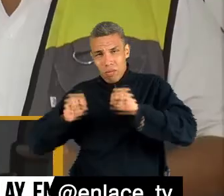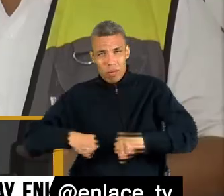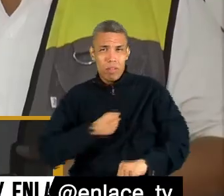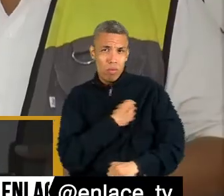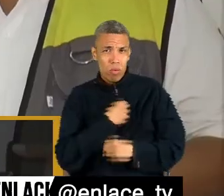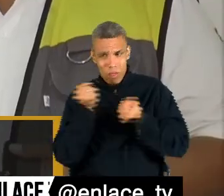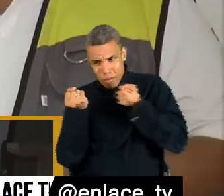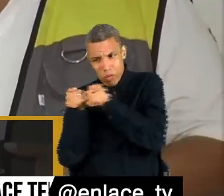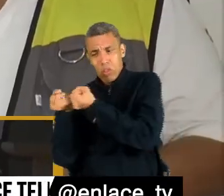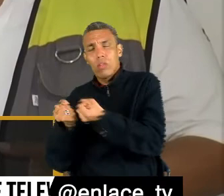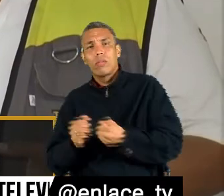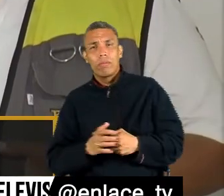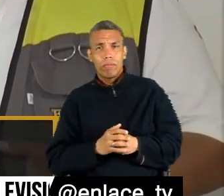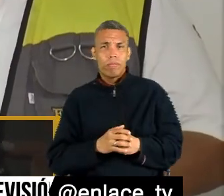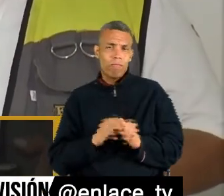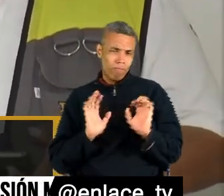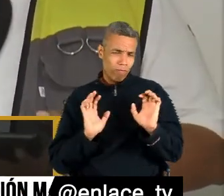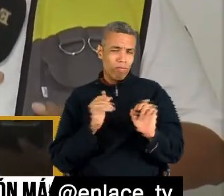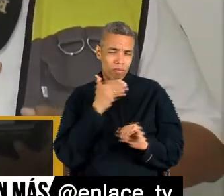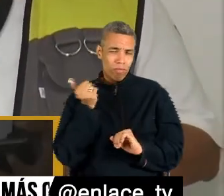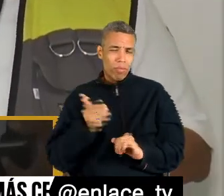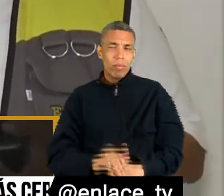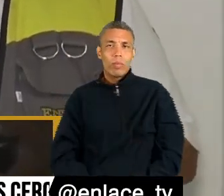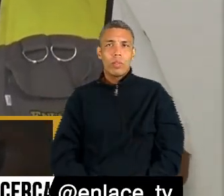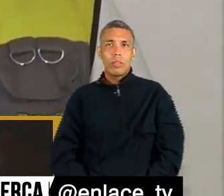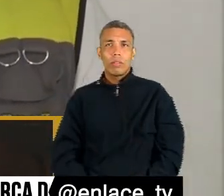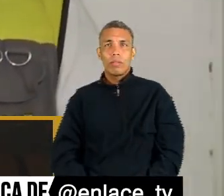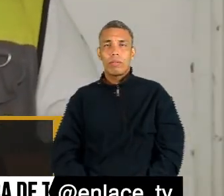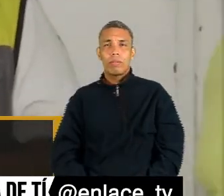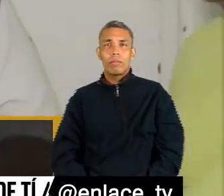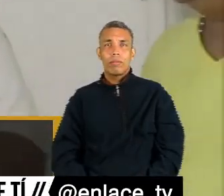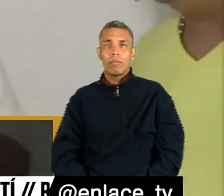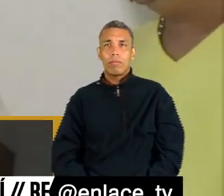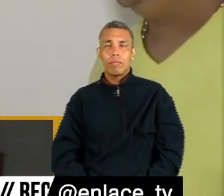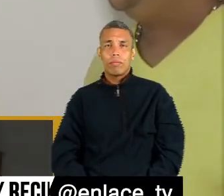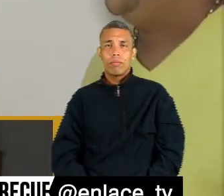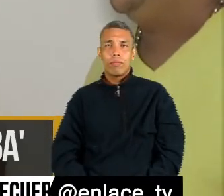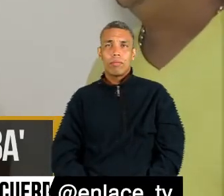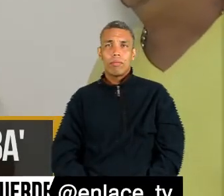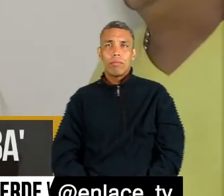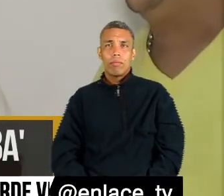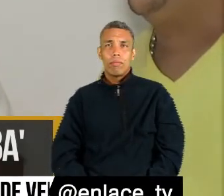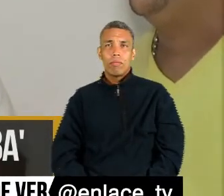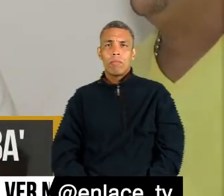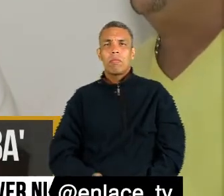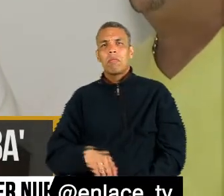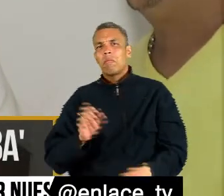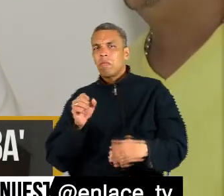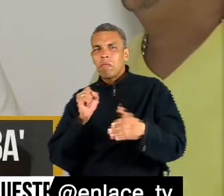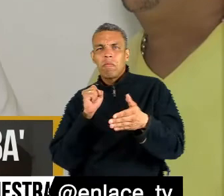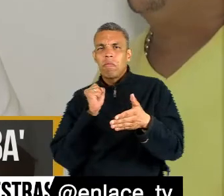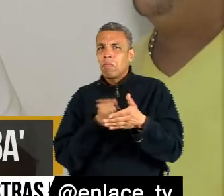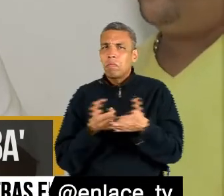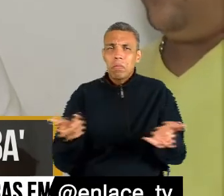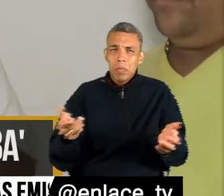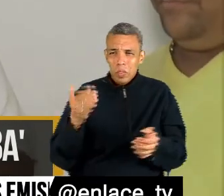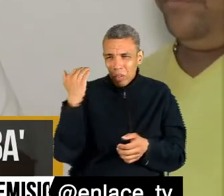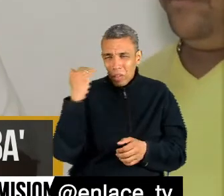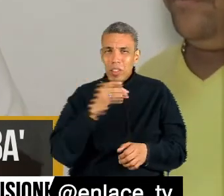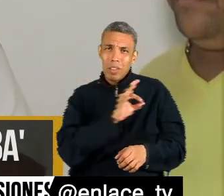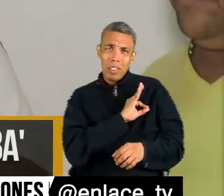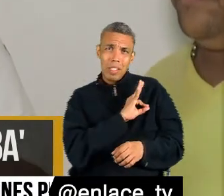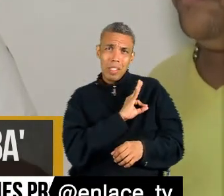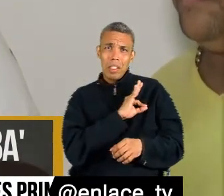que nos solidaricemos con el hombre. Muy bien. Tengo entendido que la situación se presentó cuando él salió a comprar en la madrugada del sábado